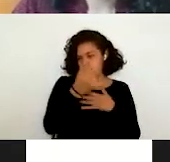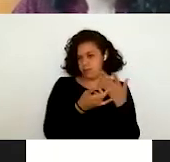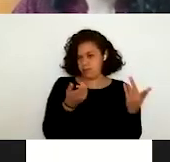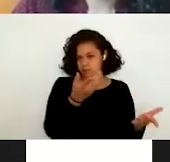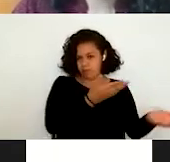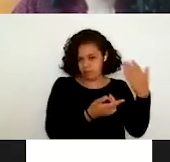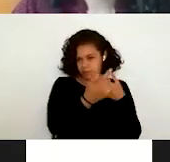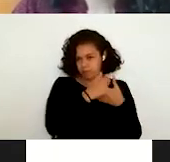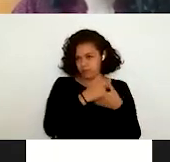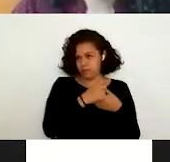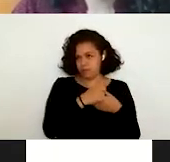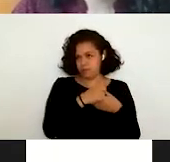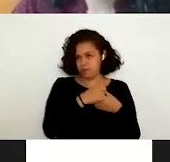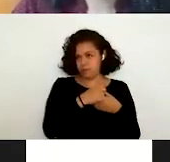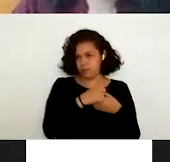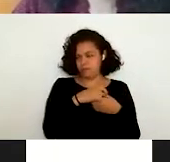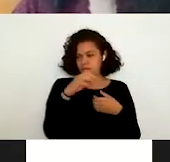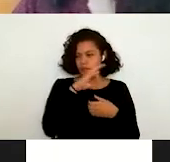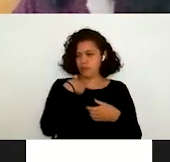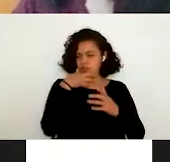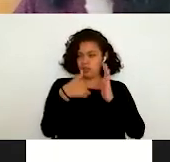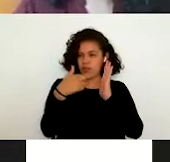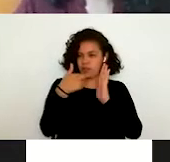Si yo voy a hacer un taller con